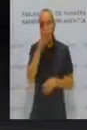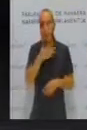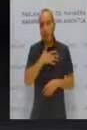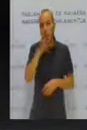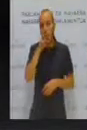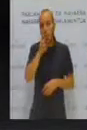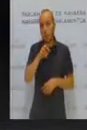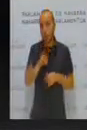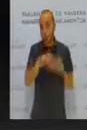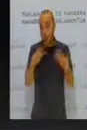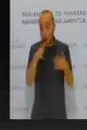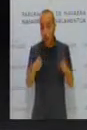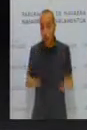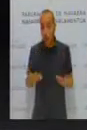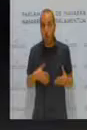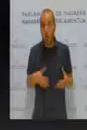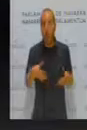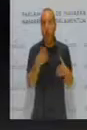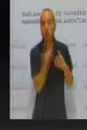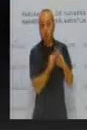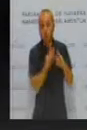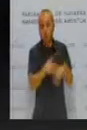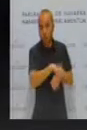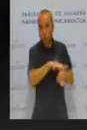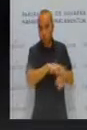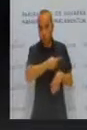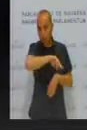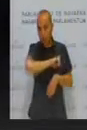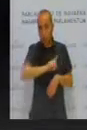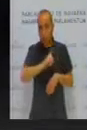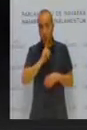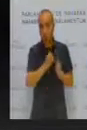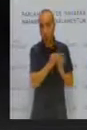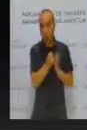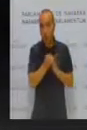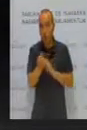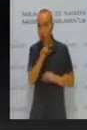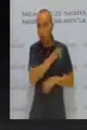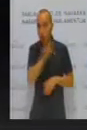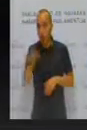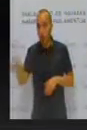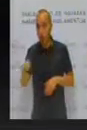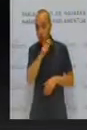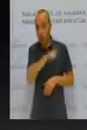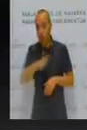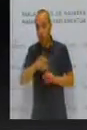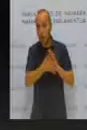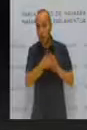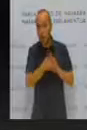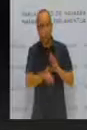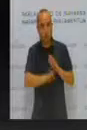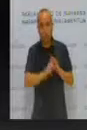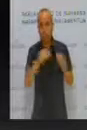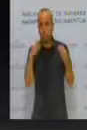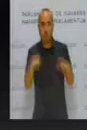y el Gobierno cuatripartito, en este caso con los portavoces que me han precedido en el uso de la palabra, sigue manteniendo la vigencia